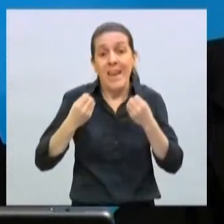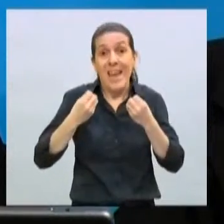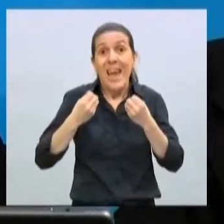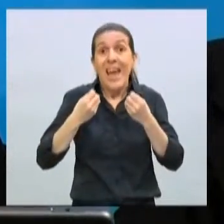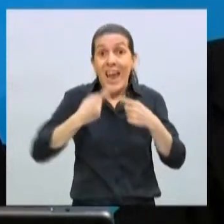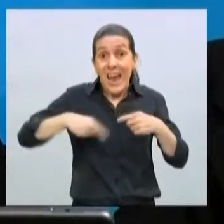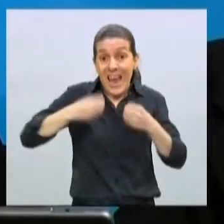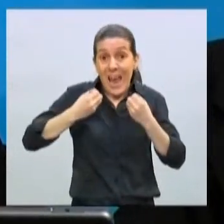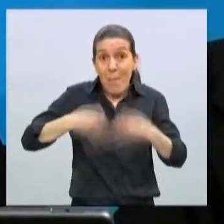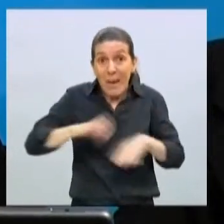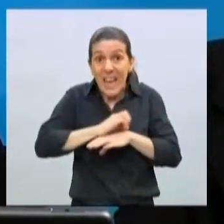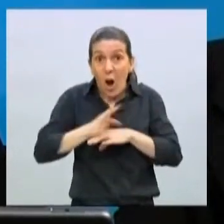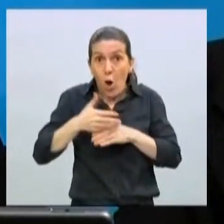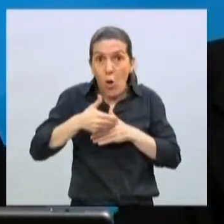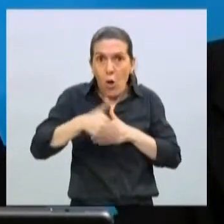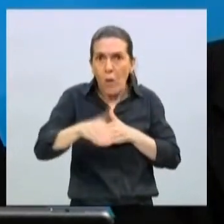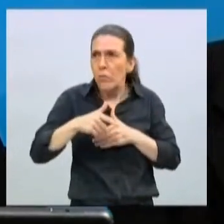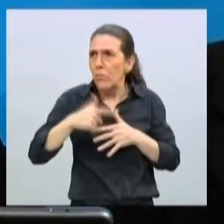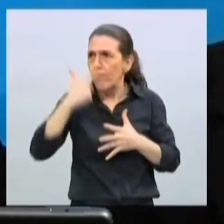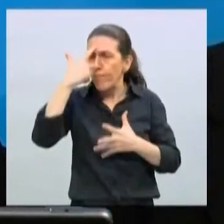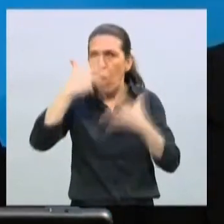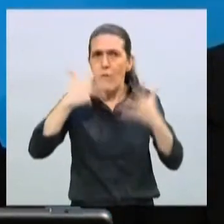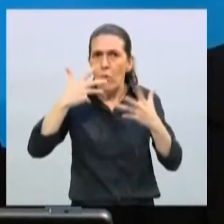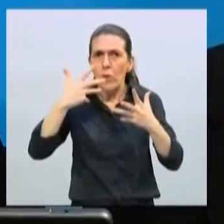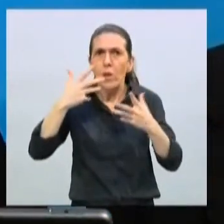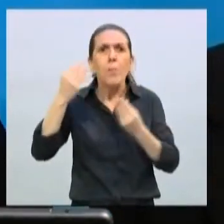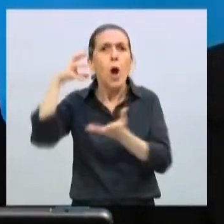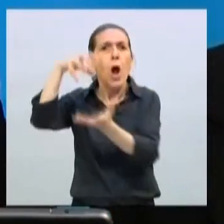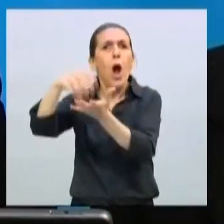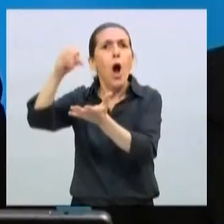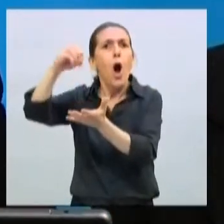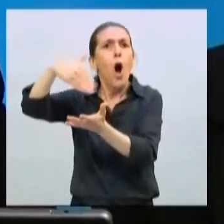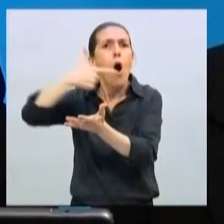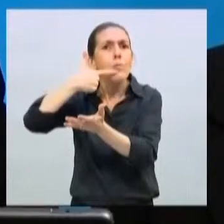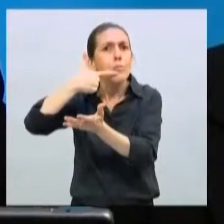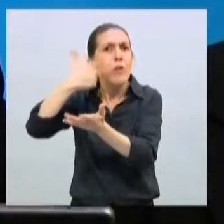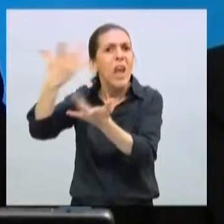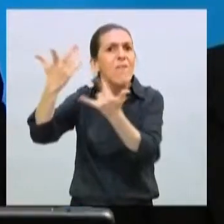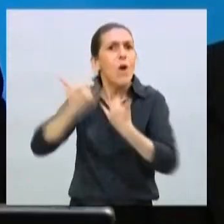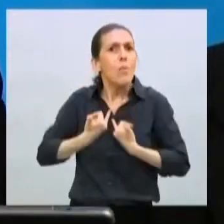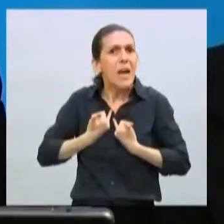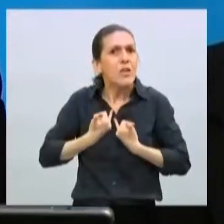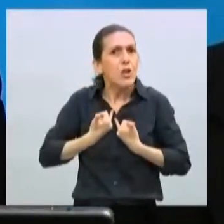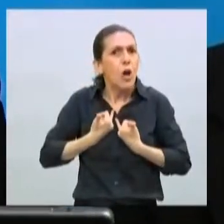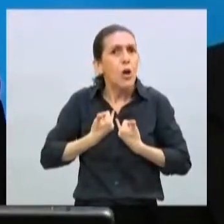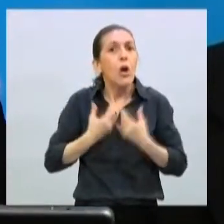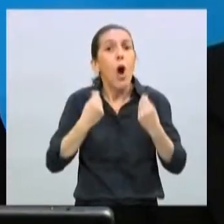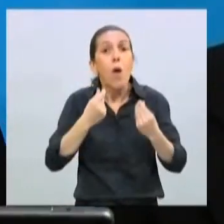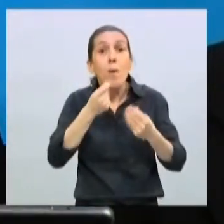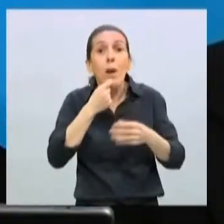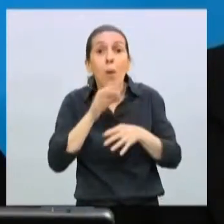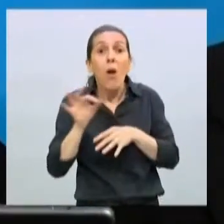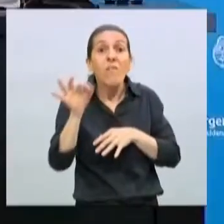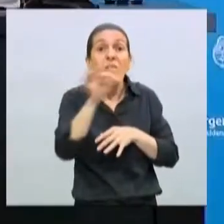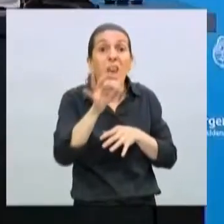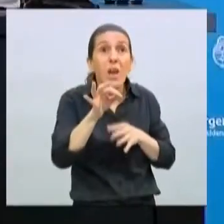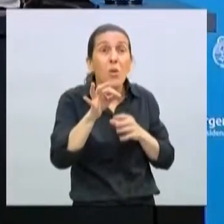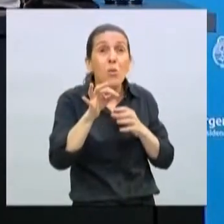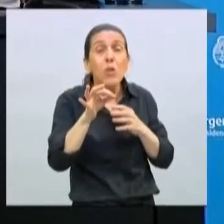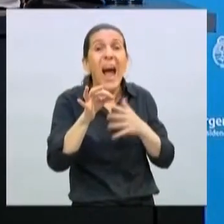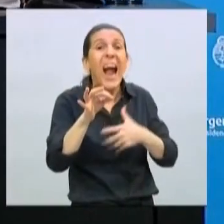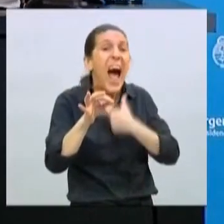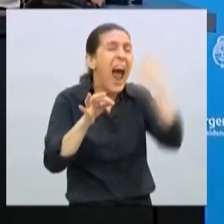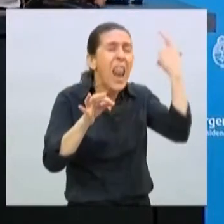confundió una información de la Organización Mundial de la Salud que decía que el virus moría frente al calor. Y entonces lo que Ginés me